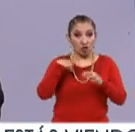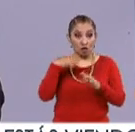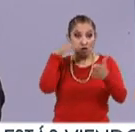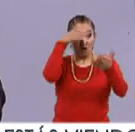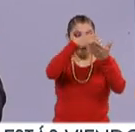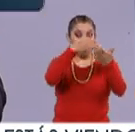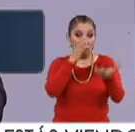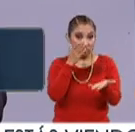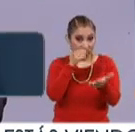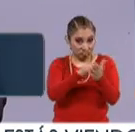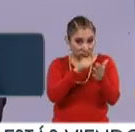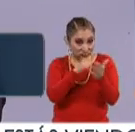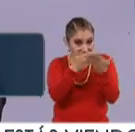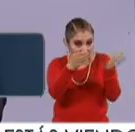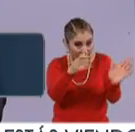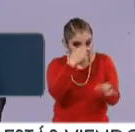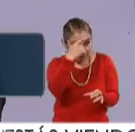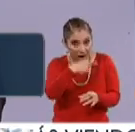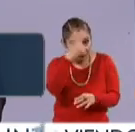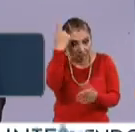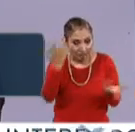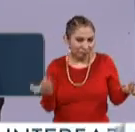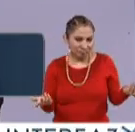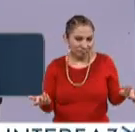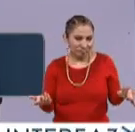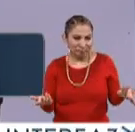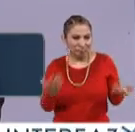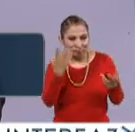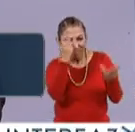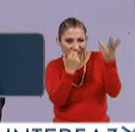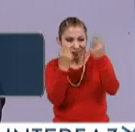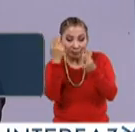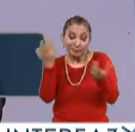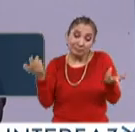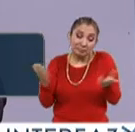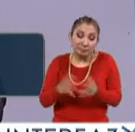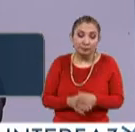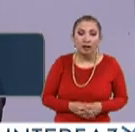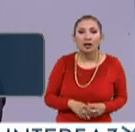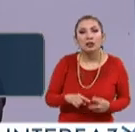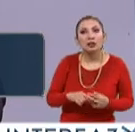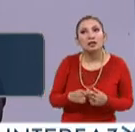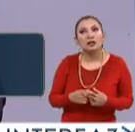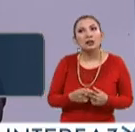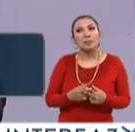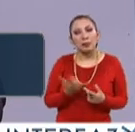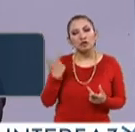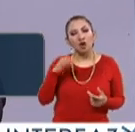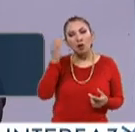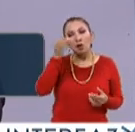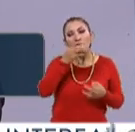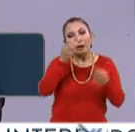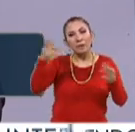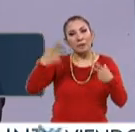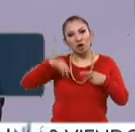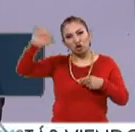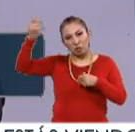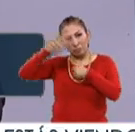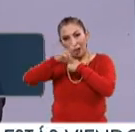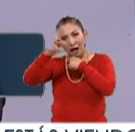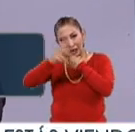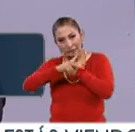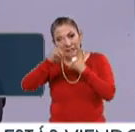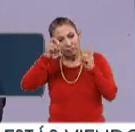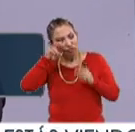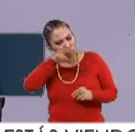toca, pues no se abren a la primera, ¿no? Y empezó a conocer gente del extranjero el